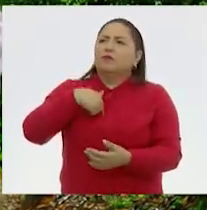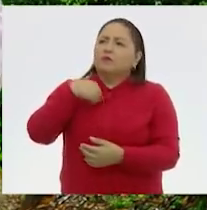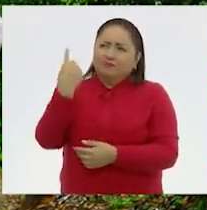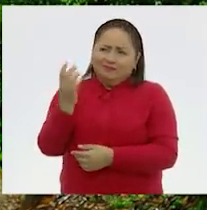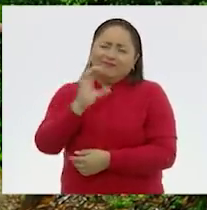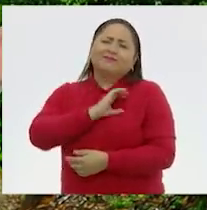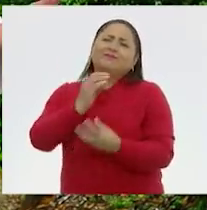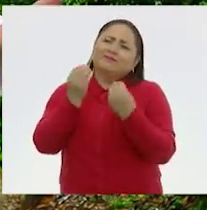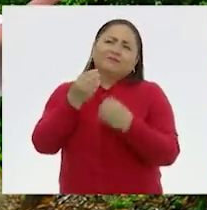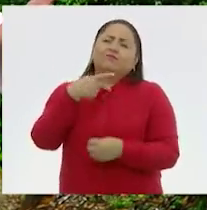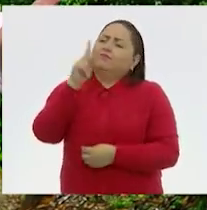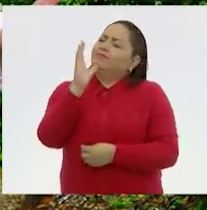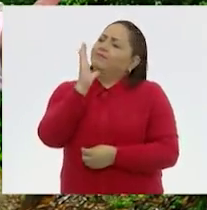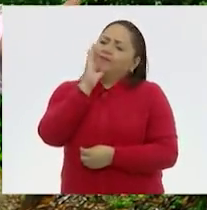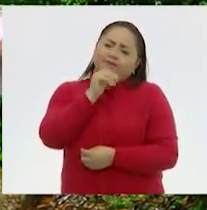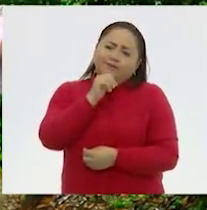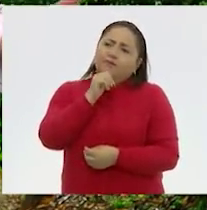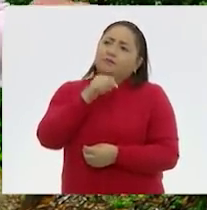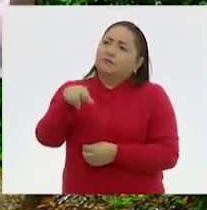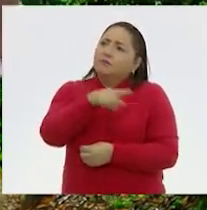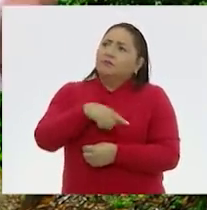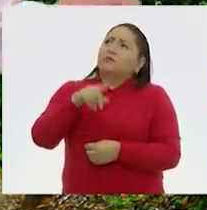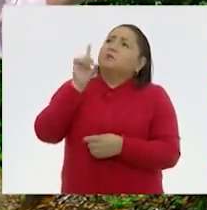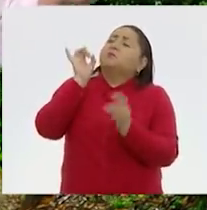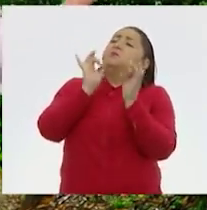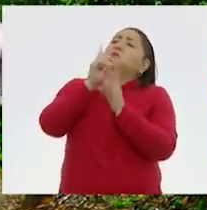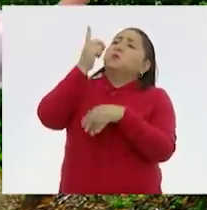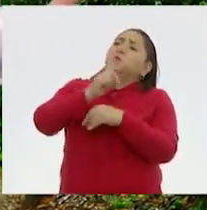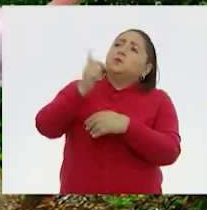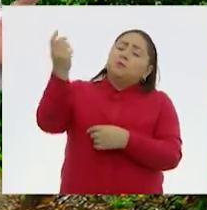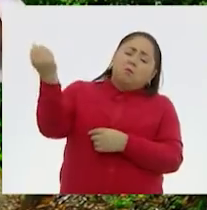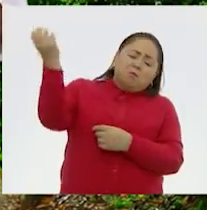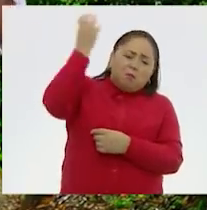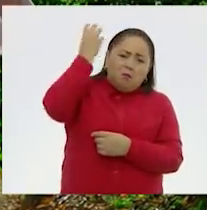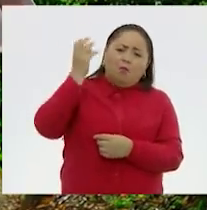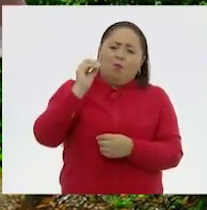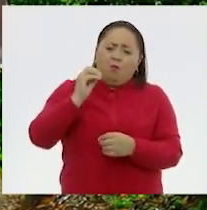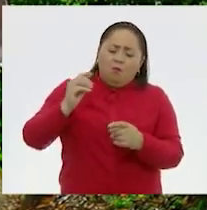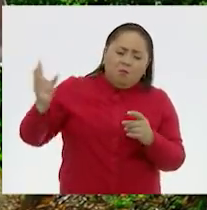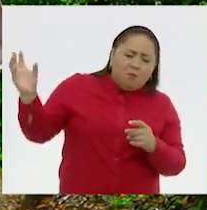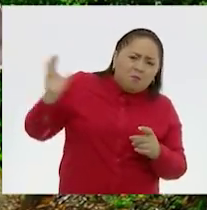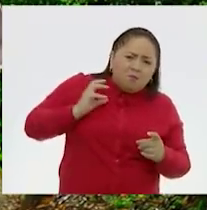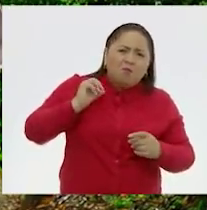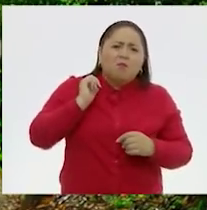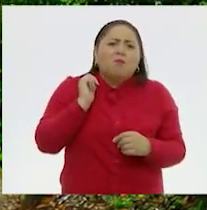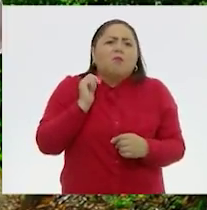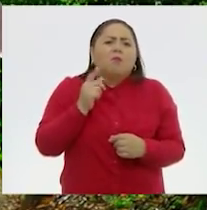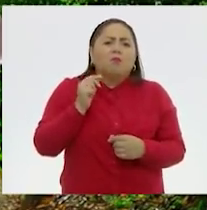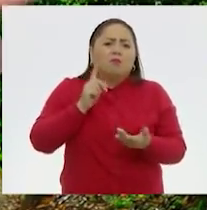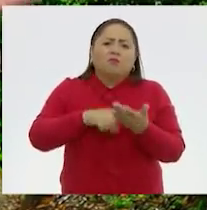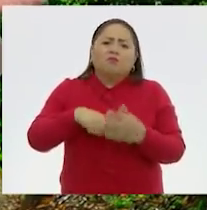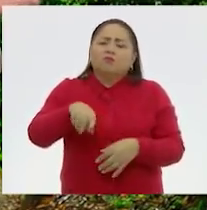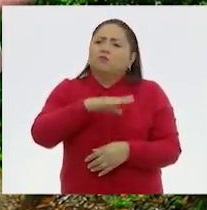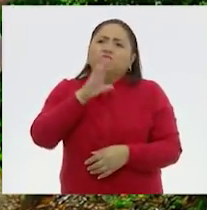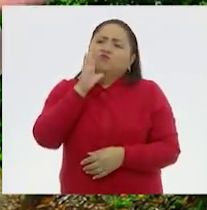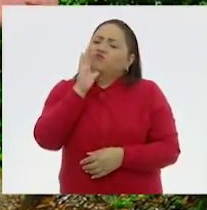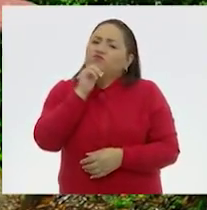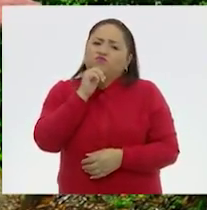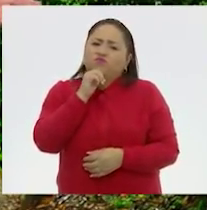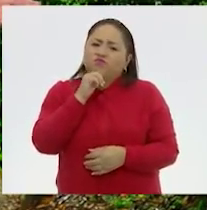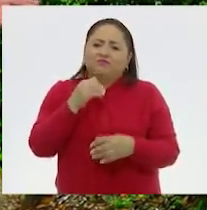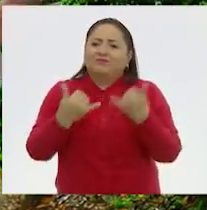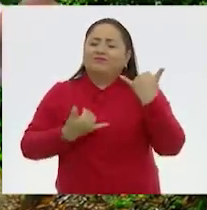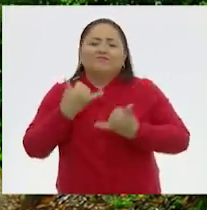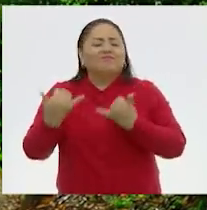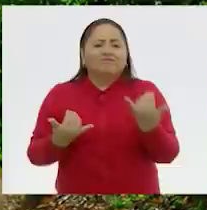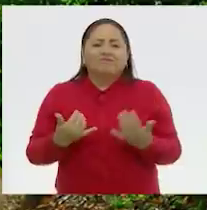mucho, pero no podemos seguir arriesgándonos a que nos vayas a pegar o a que vayas a hacer algo con lo que ya no podamos seguir